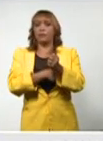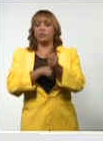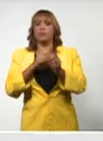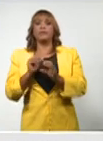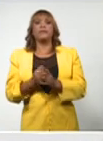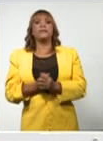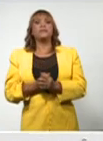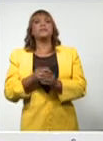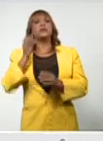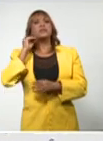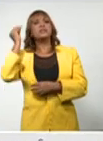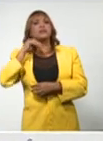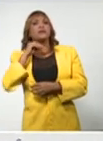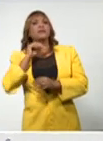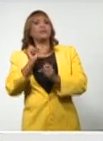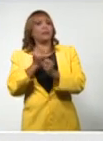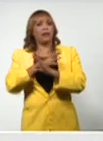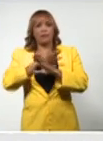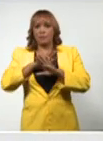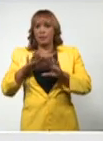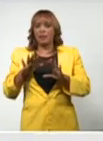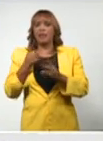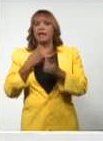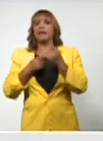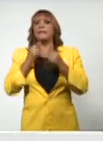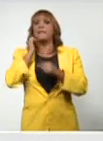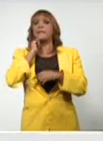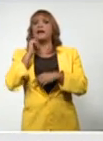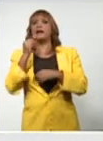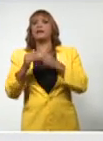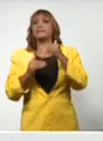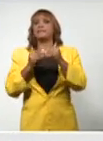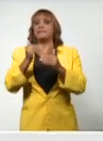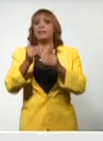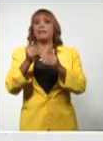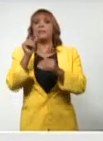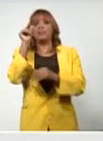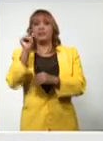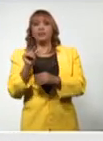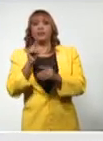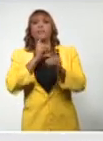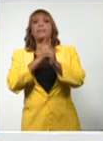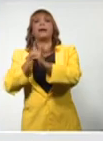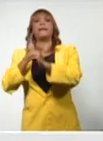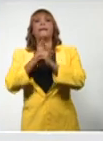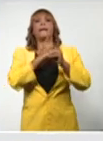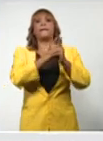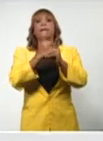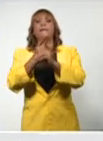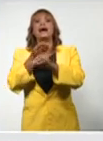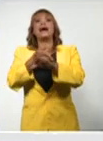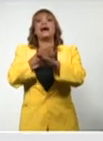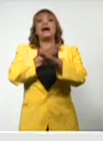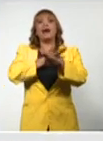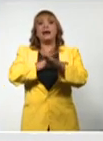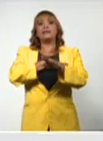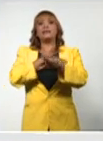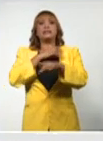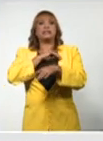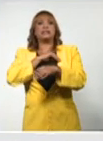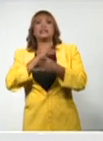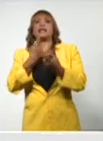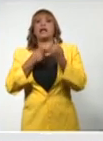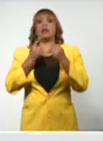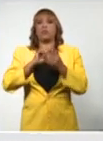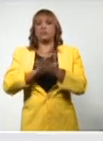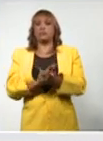vez encontramos más argumentos, elementos, es que la persona transmite antes de tener síntomas.